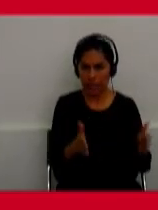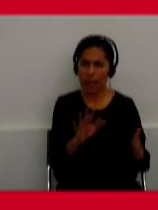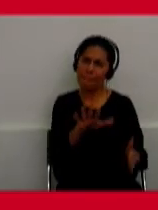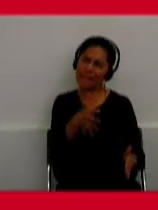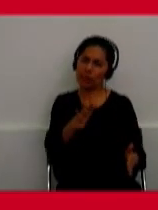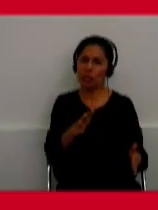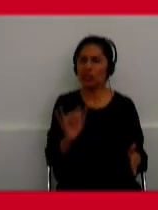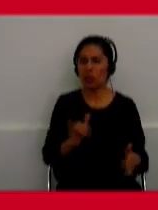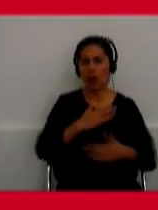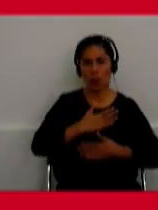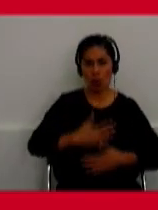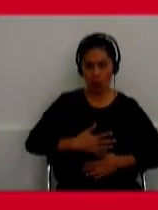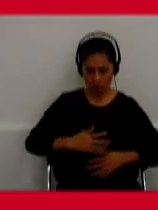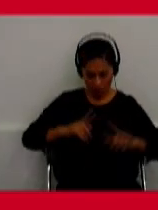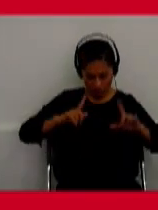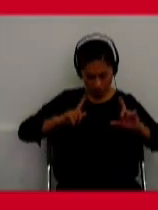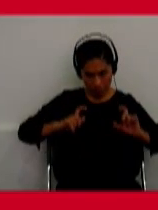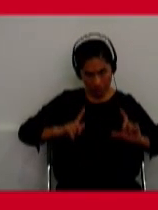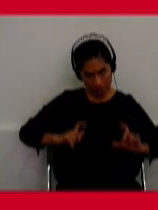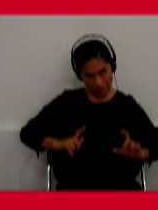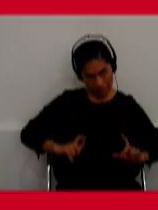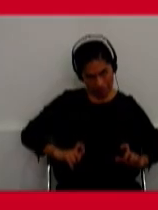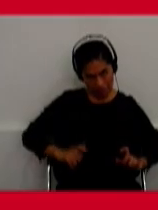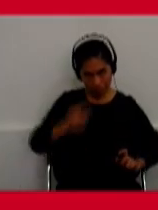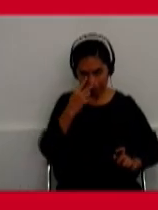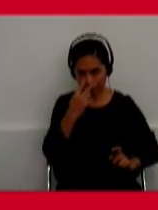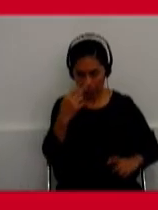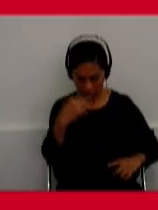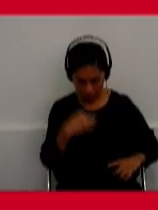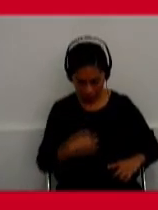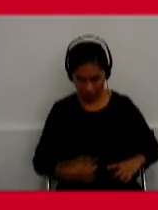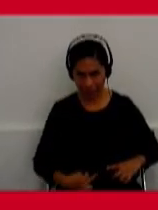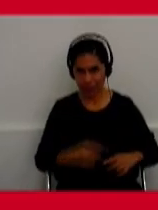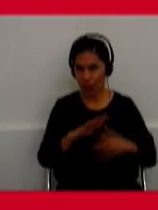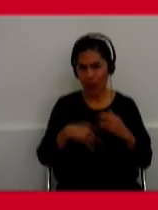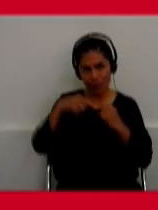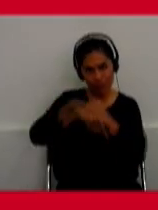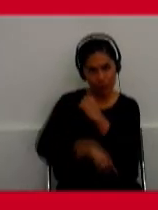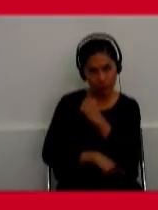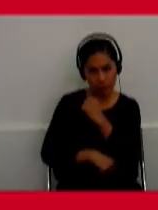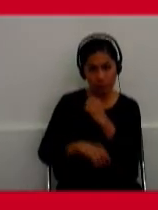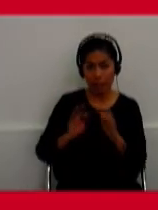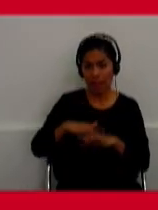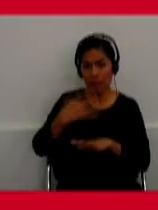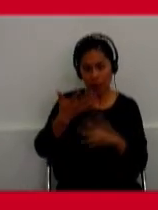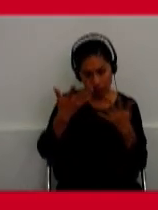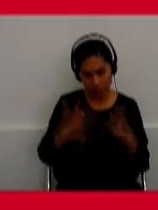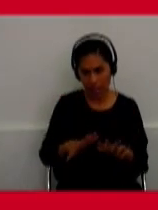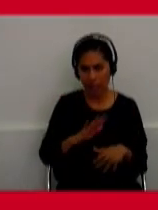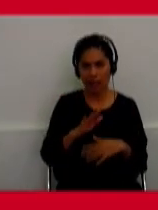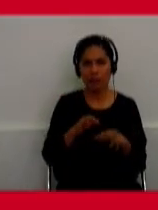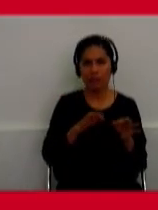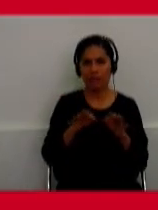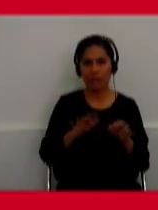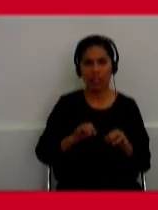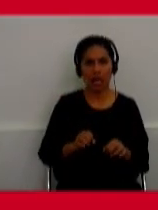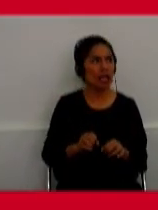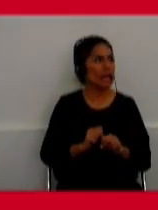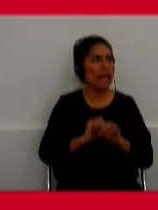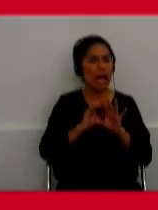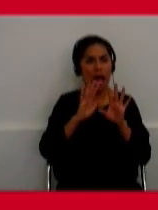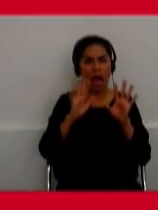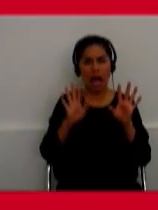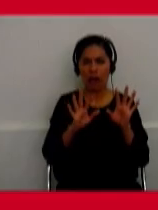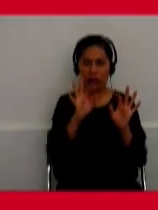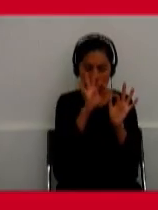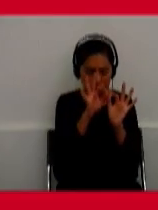de qué parámetros trae el relave específico. Más adelante vamos a tocar este tema más a detalle.